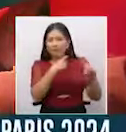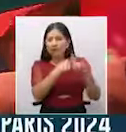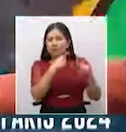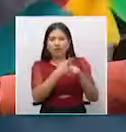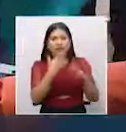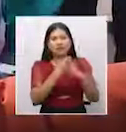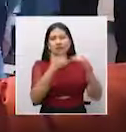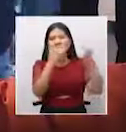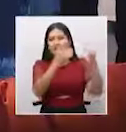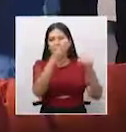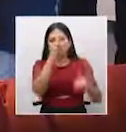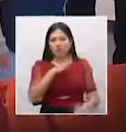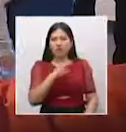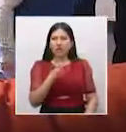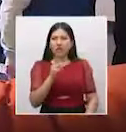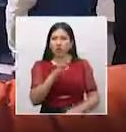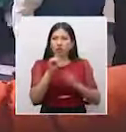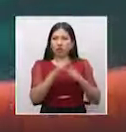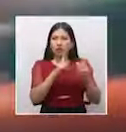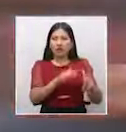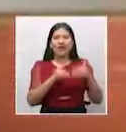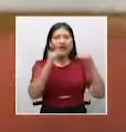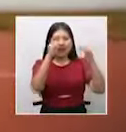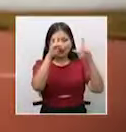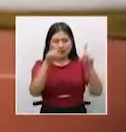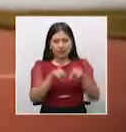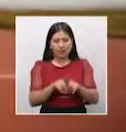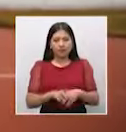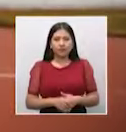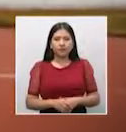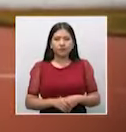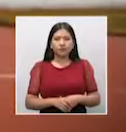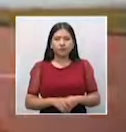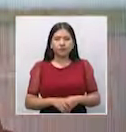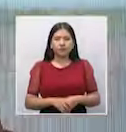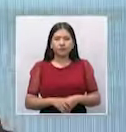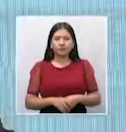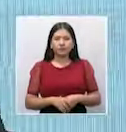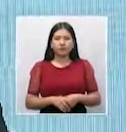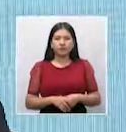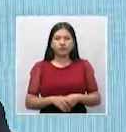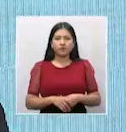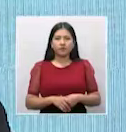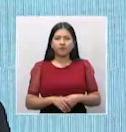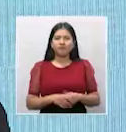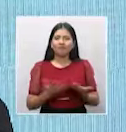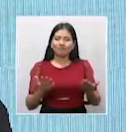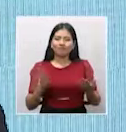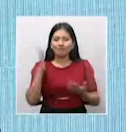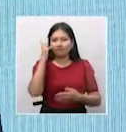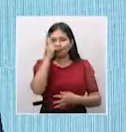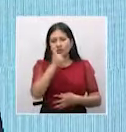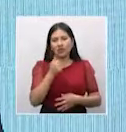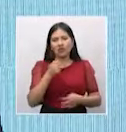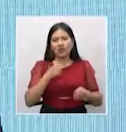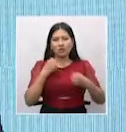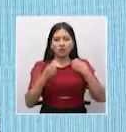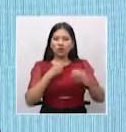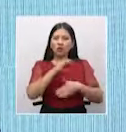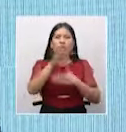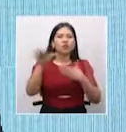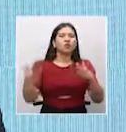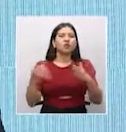bien, Héctor Garibay. Adelante, hermano. Es una emoción muy particular la que sentimos